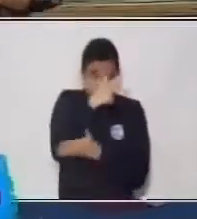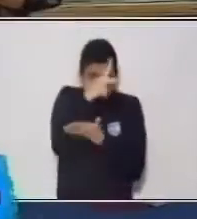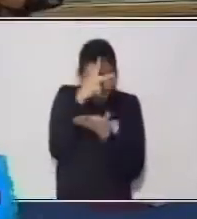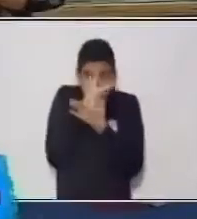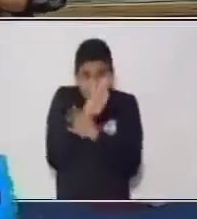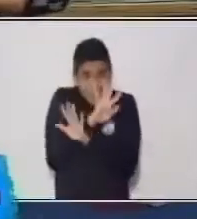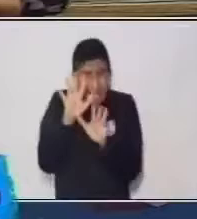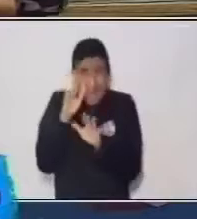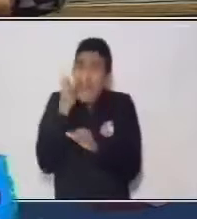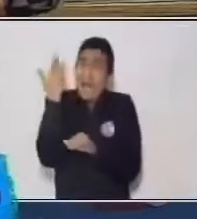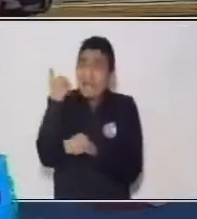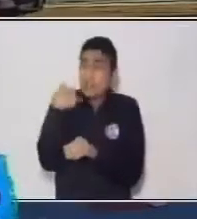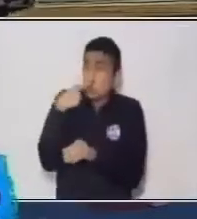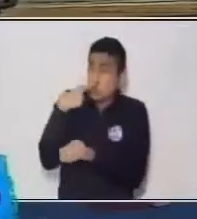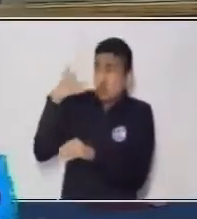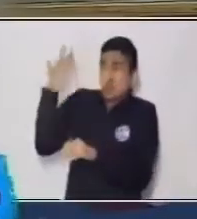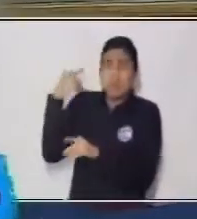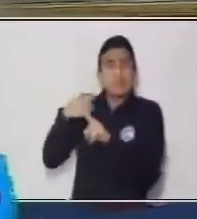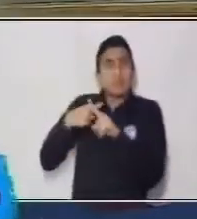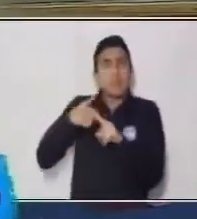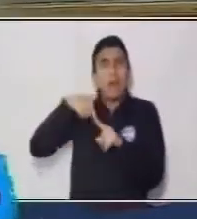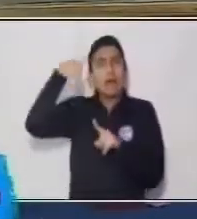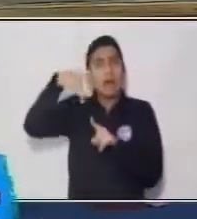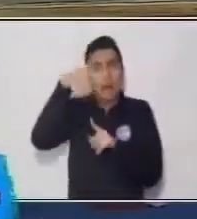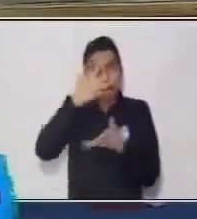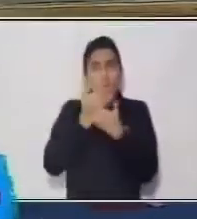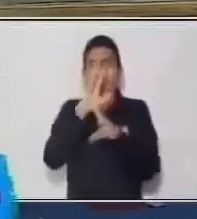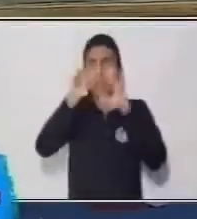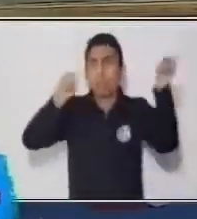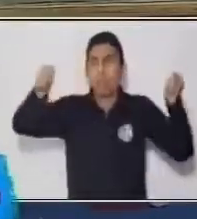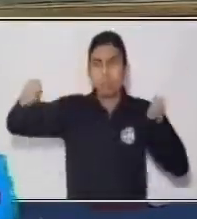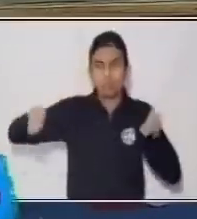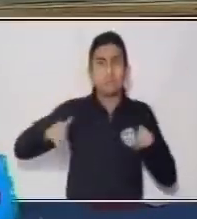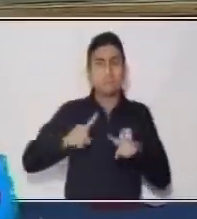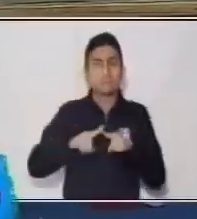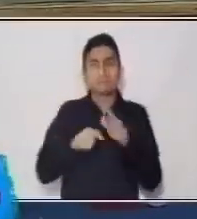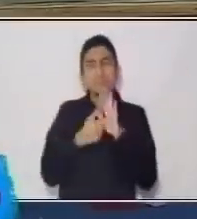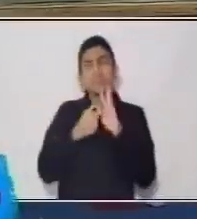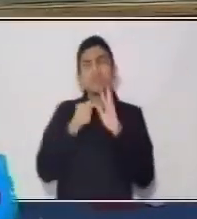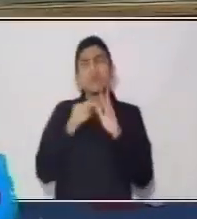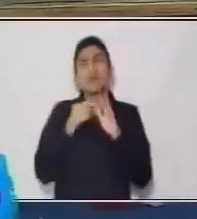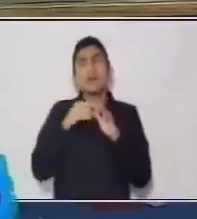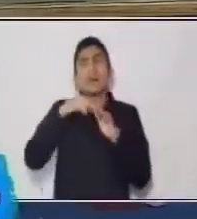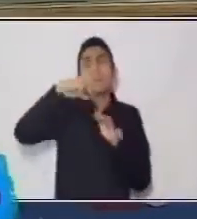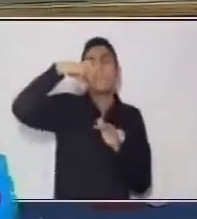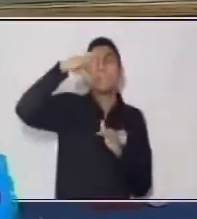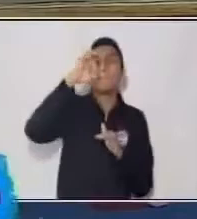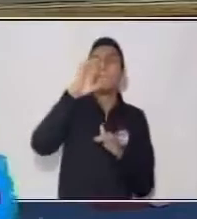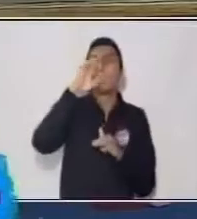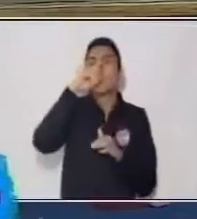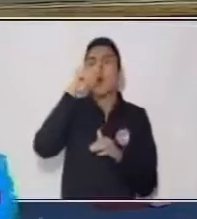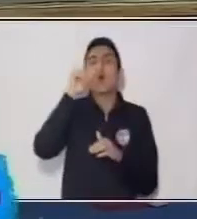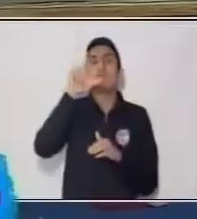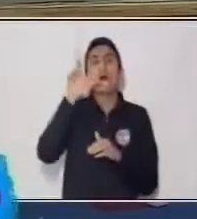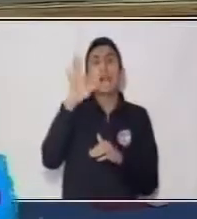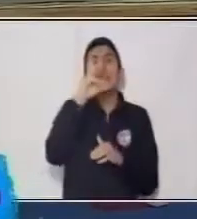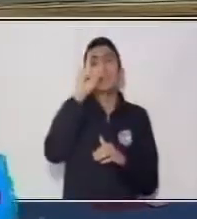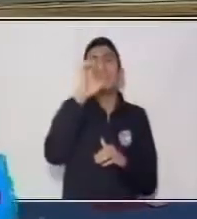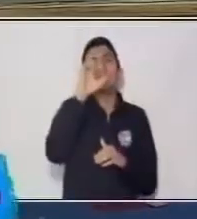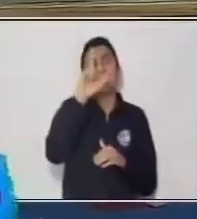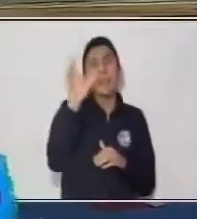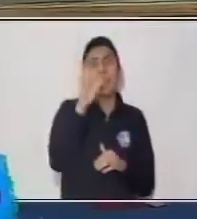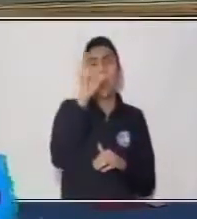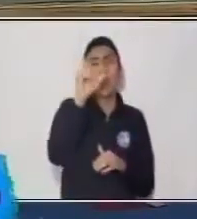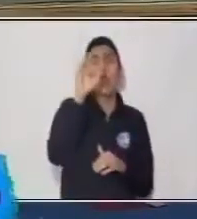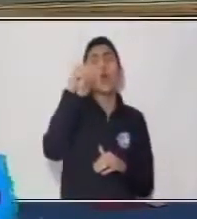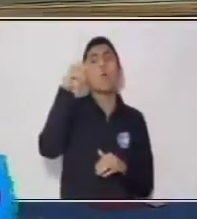ahora poblados. Y en el Portal del Comercio se desarrolla esta obra. Así que cuando tú pases por el Portal de Comercio, piensa